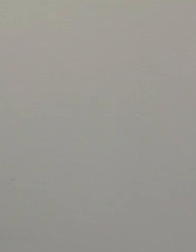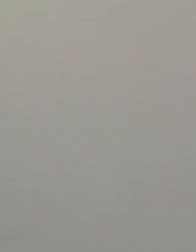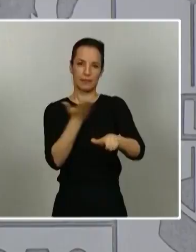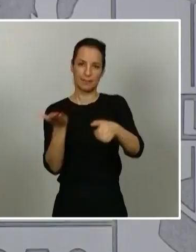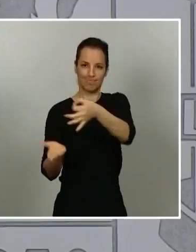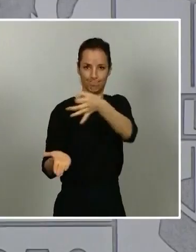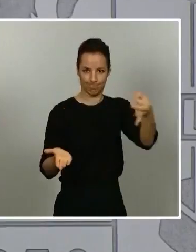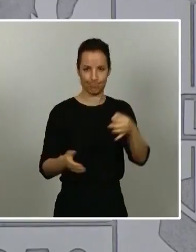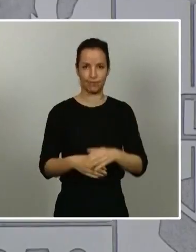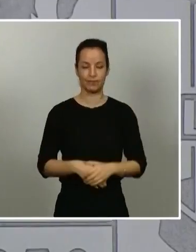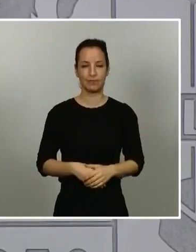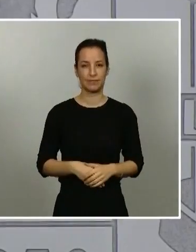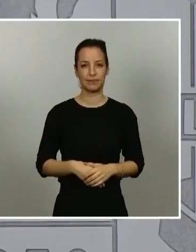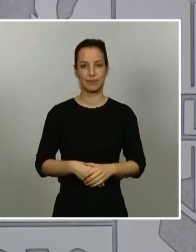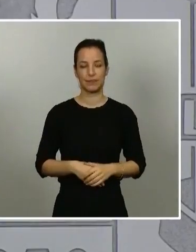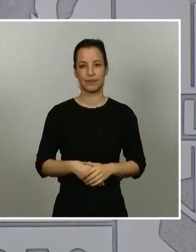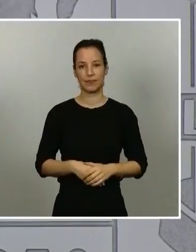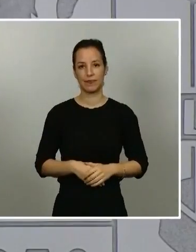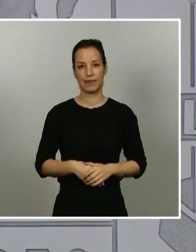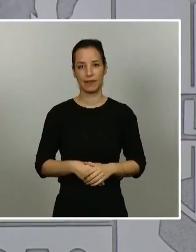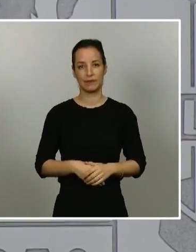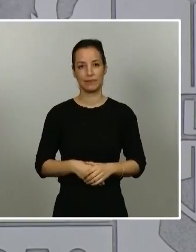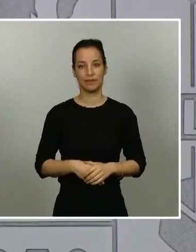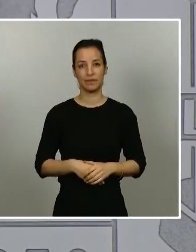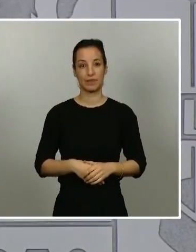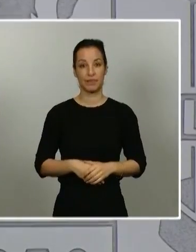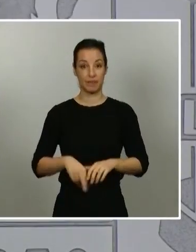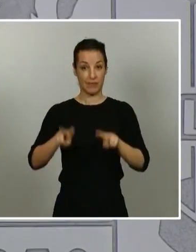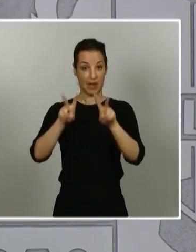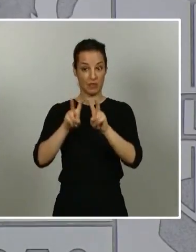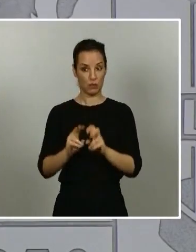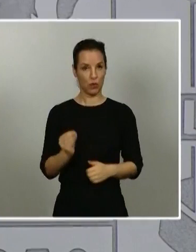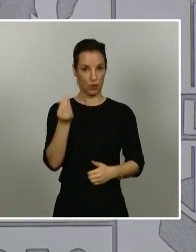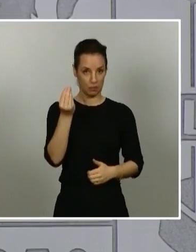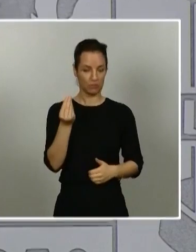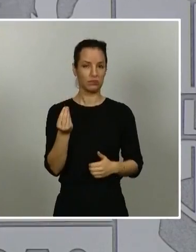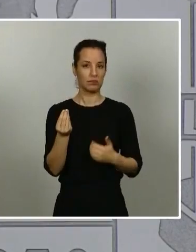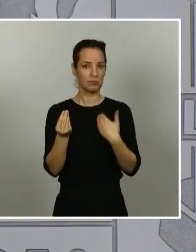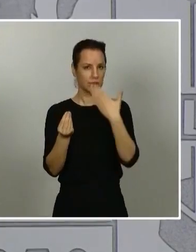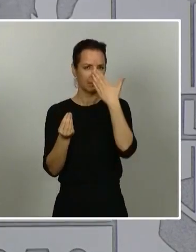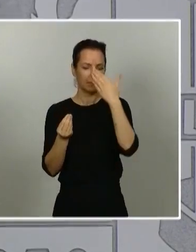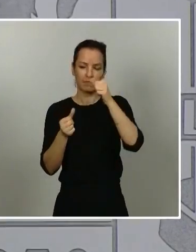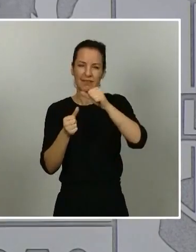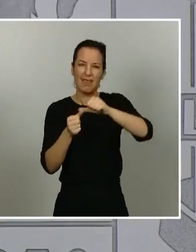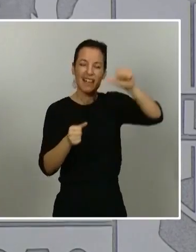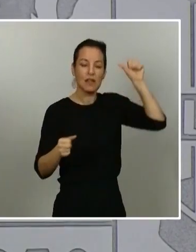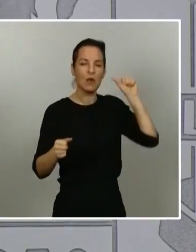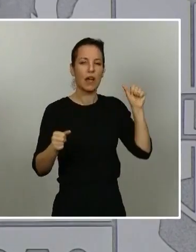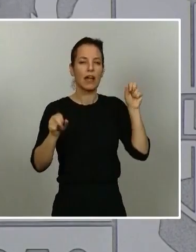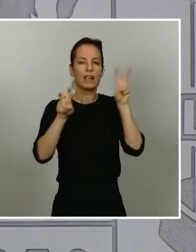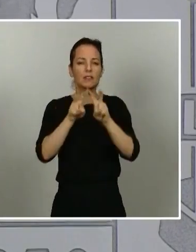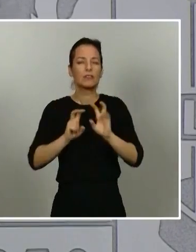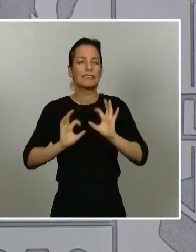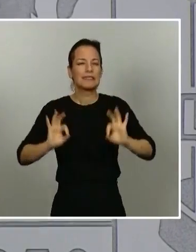teléfono es uno de los estudios más sólidos que se han hecho hasta ahora epidemiológicos y que proporciona datos